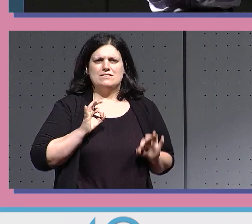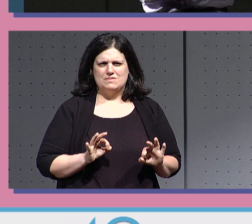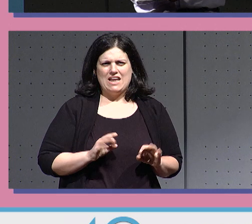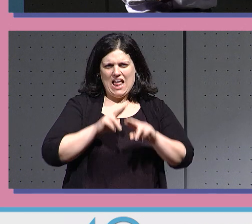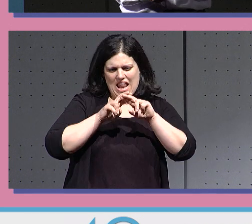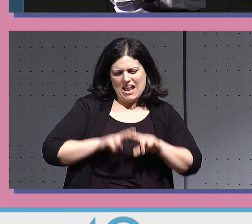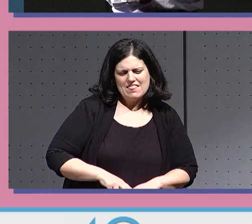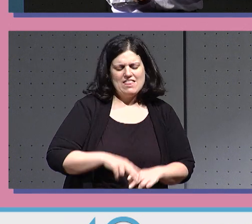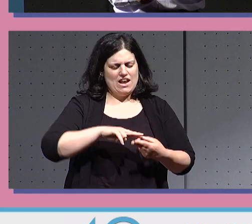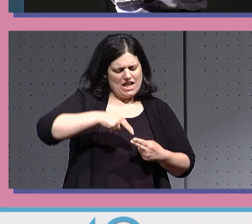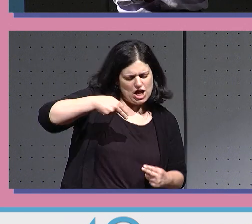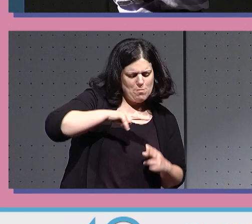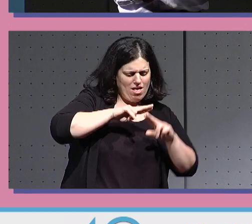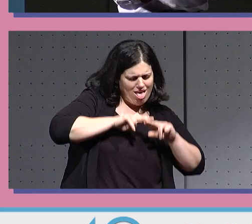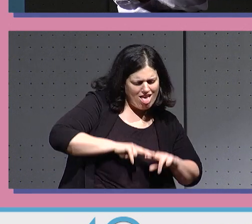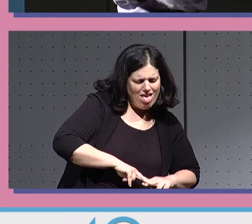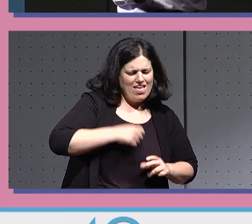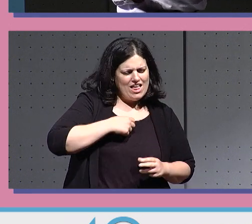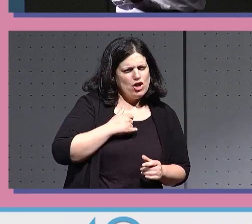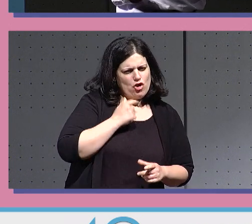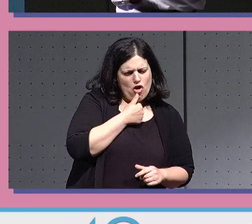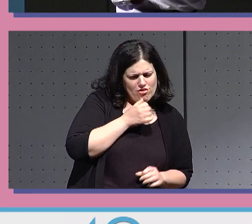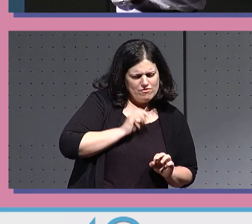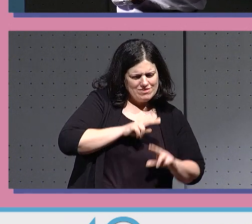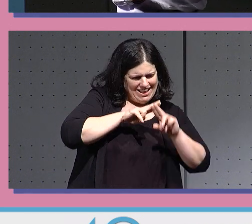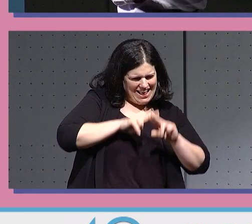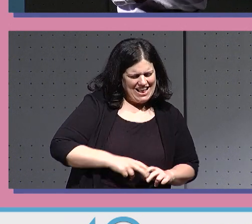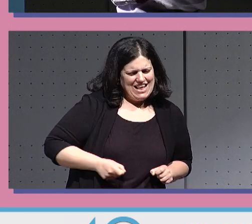analizar la parte codificante del genoma, es más caro que un array.